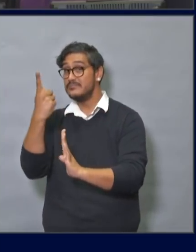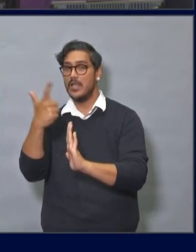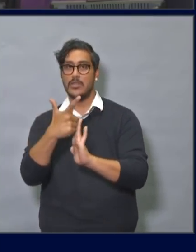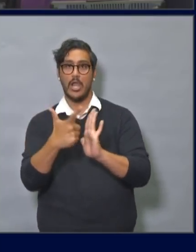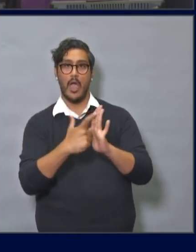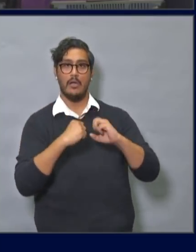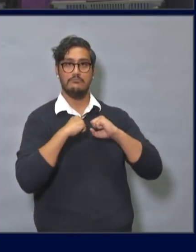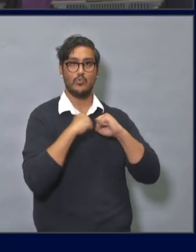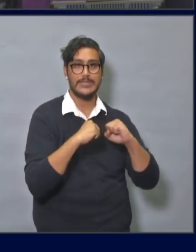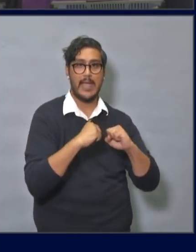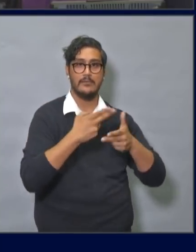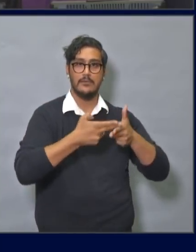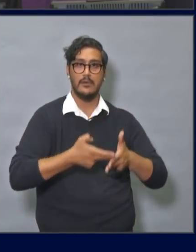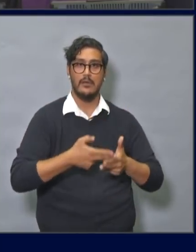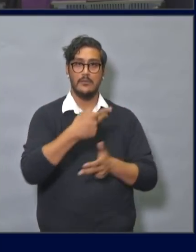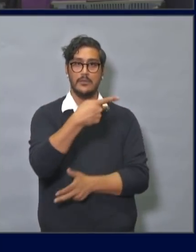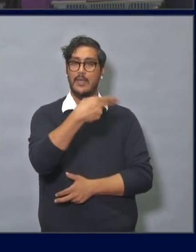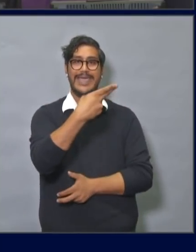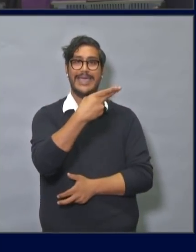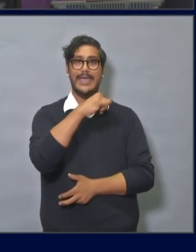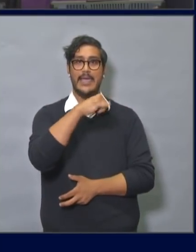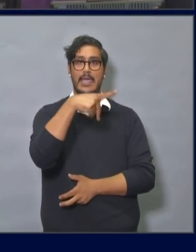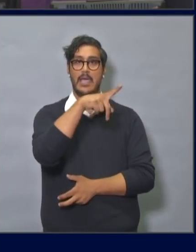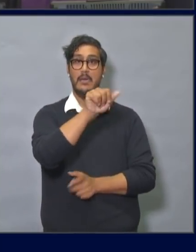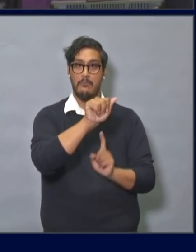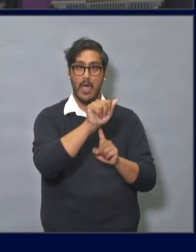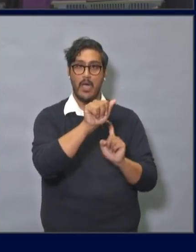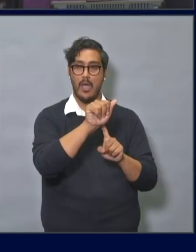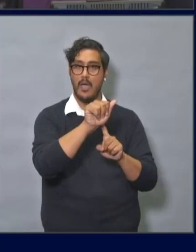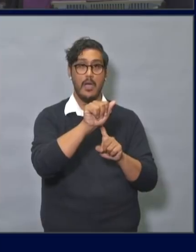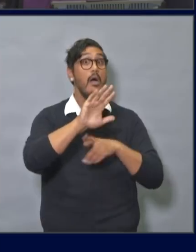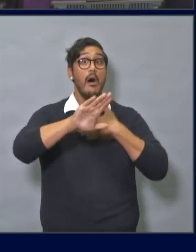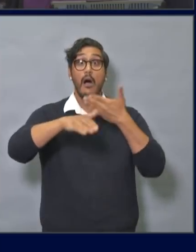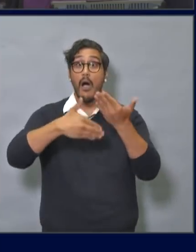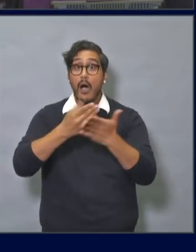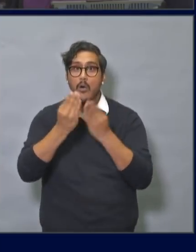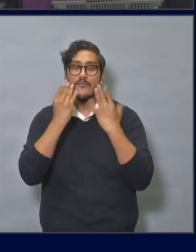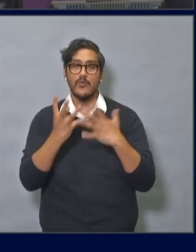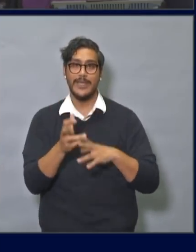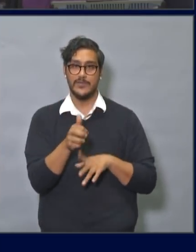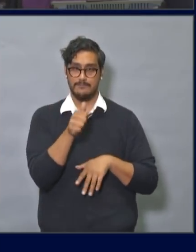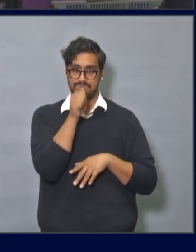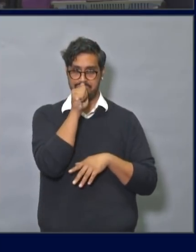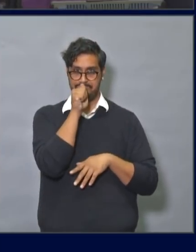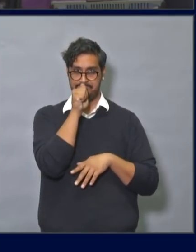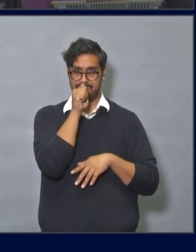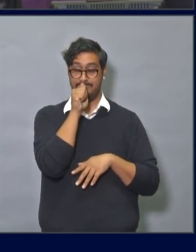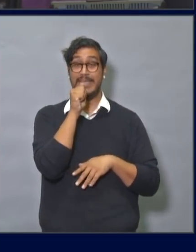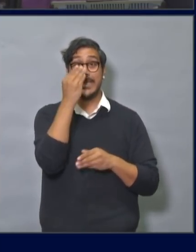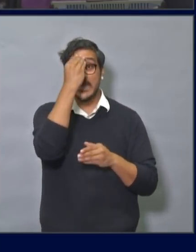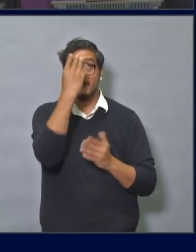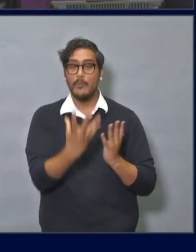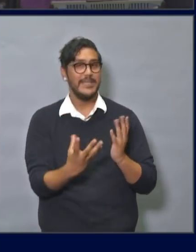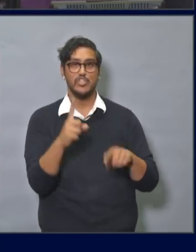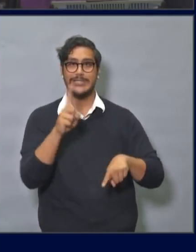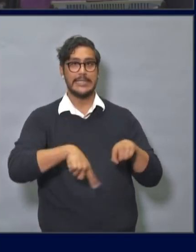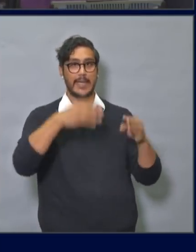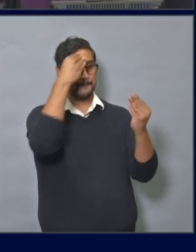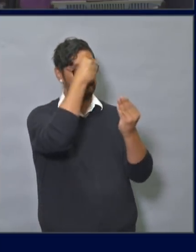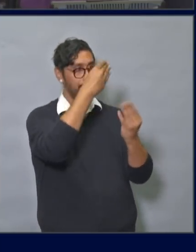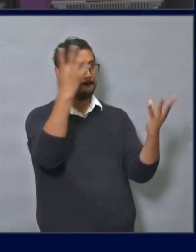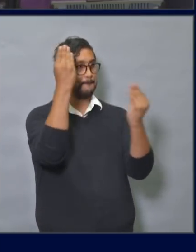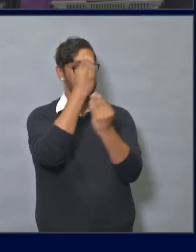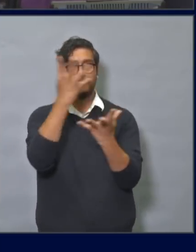como HIPAA. Todos los registros son confidenciales y la información no se comparte con